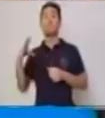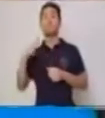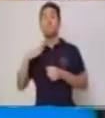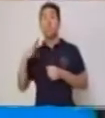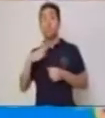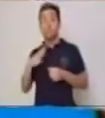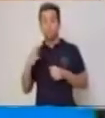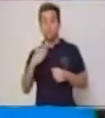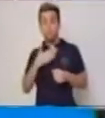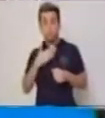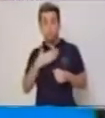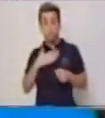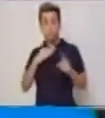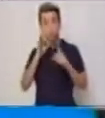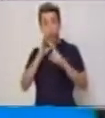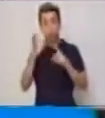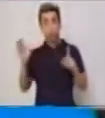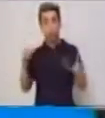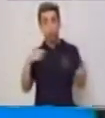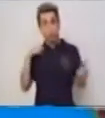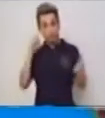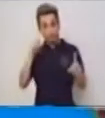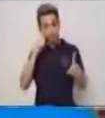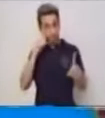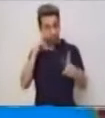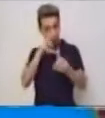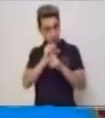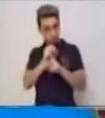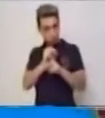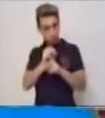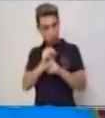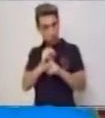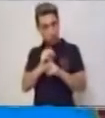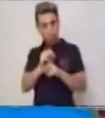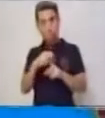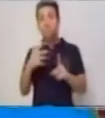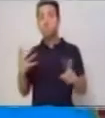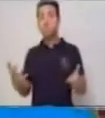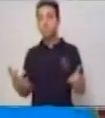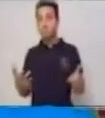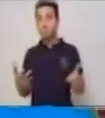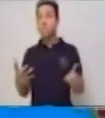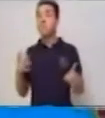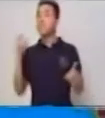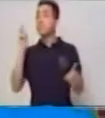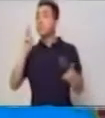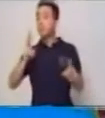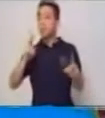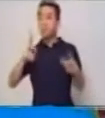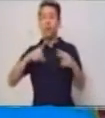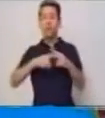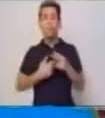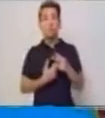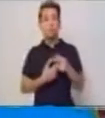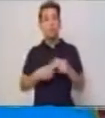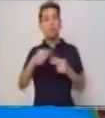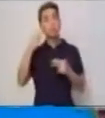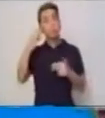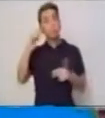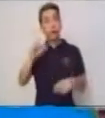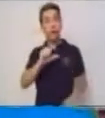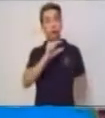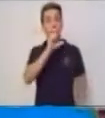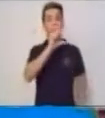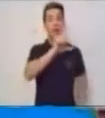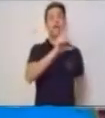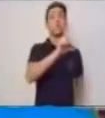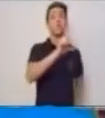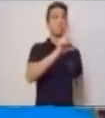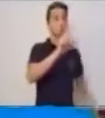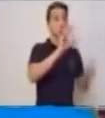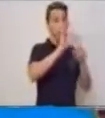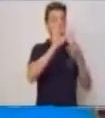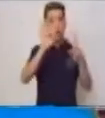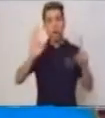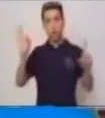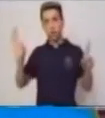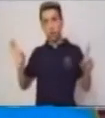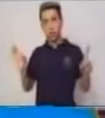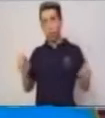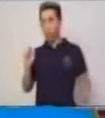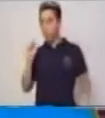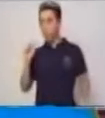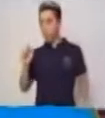oraciones, debemos tomar en cuenta que el inicio siempre debe ser con mayúscula. El punto al